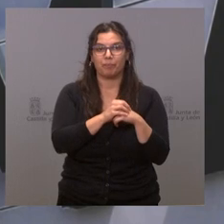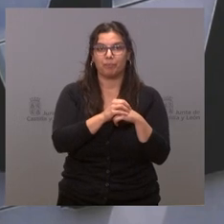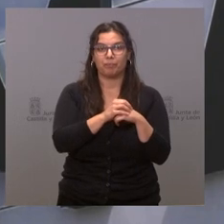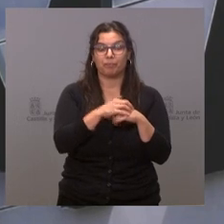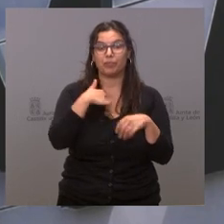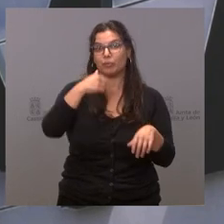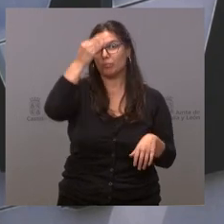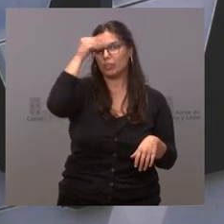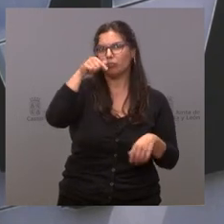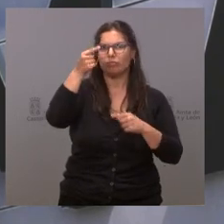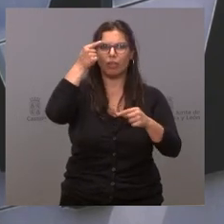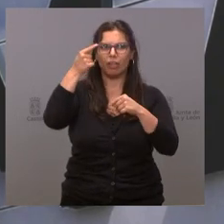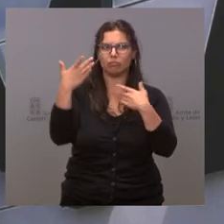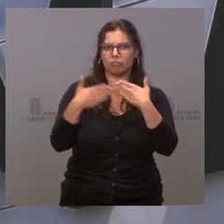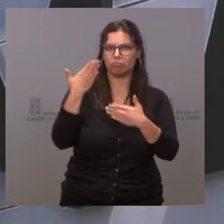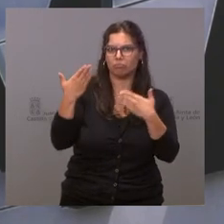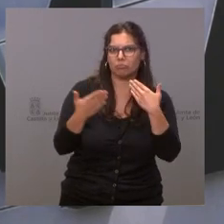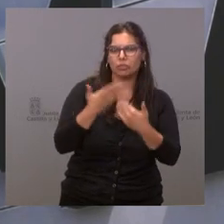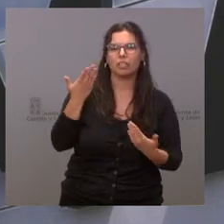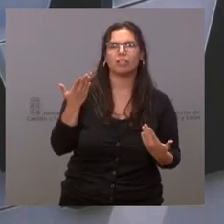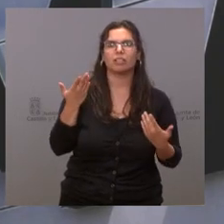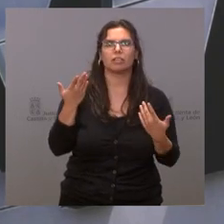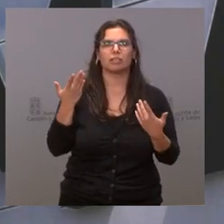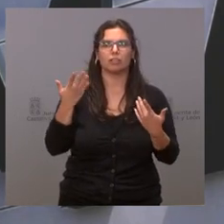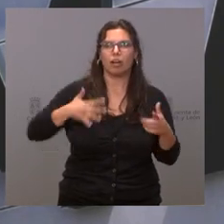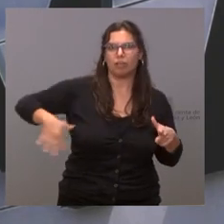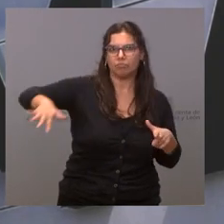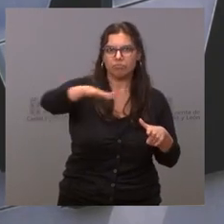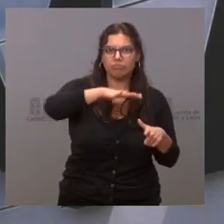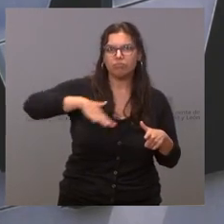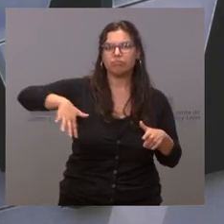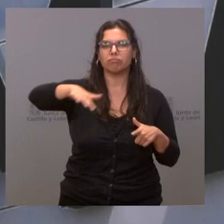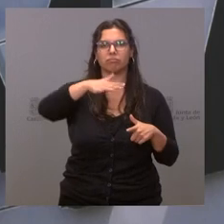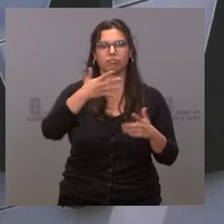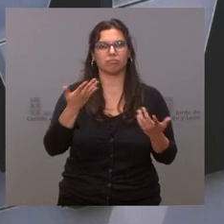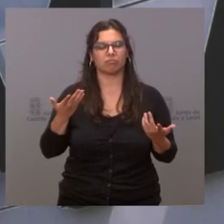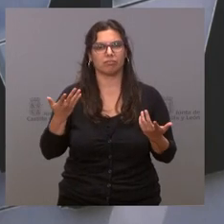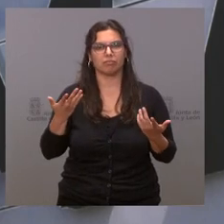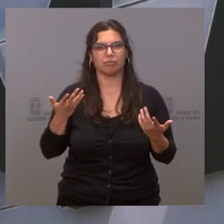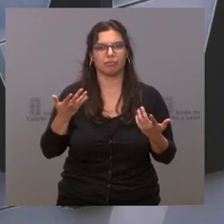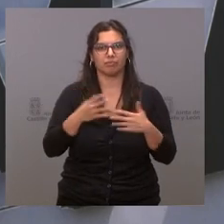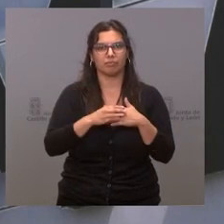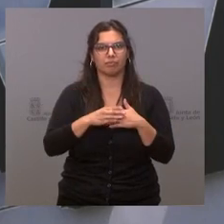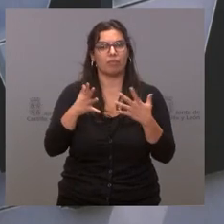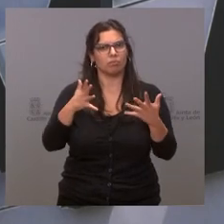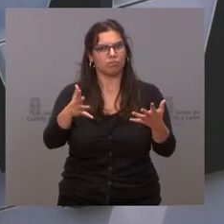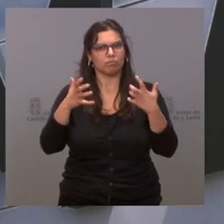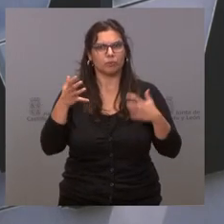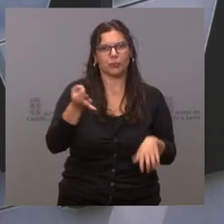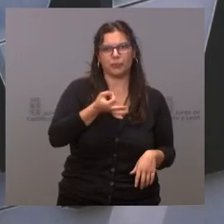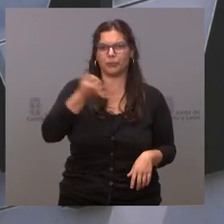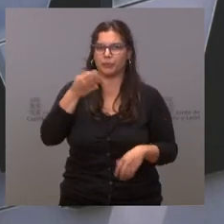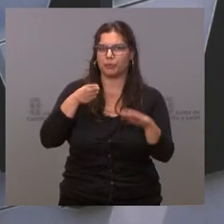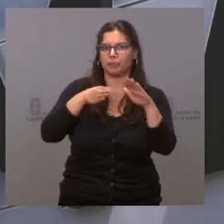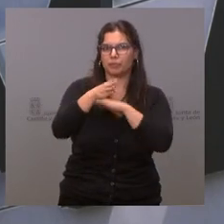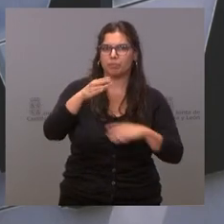es un hospital moderno un hospital el espacioso es un hospital que ha ganado en eficiencia en accesibilidad